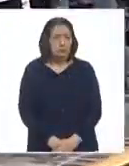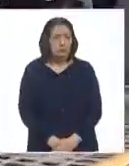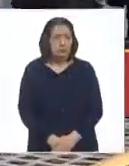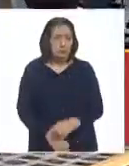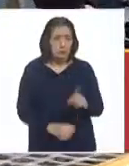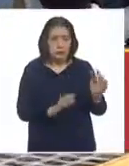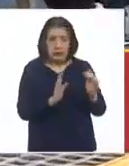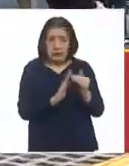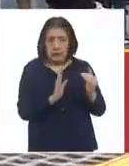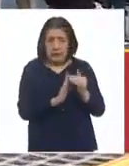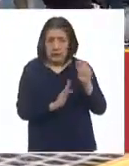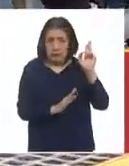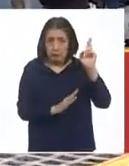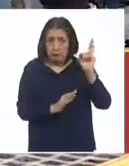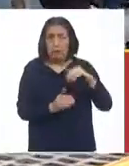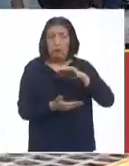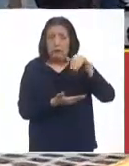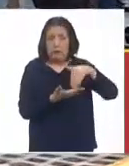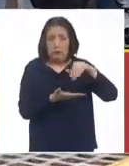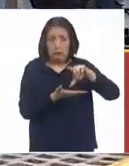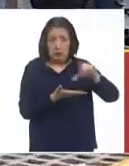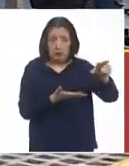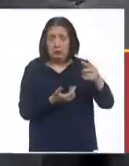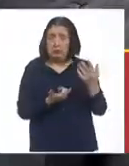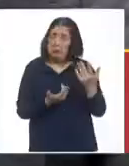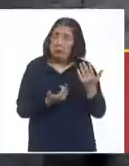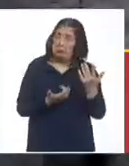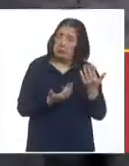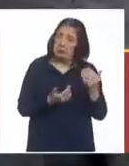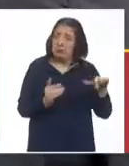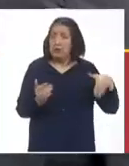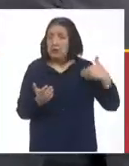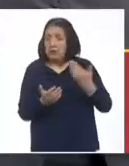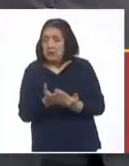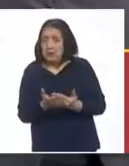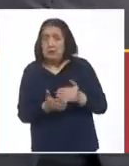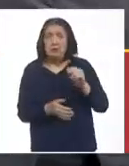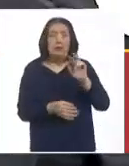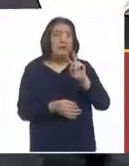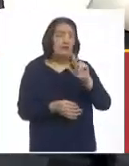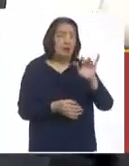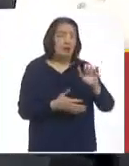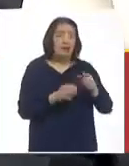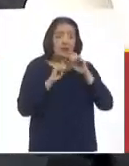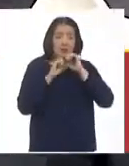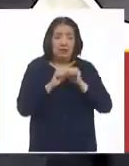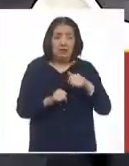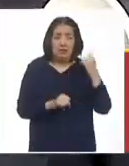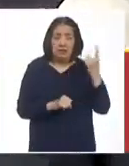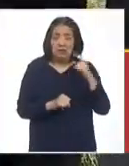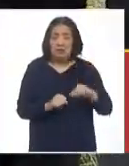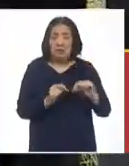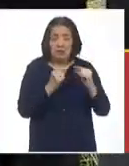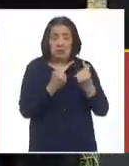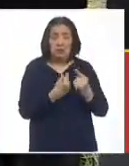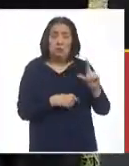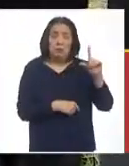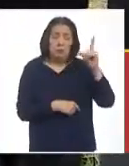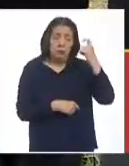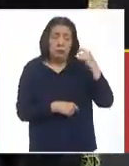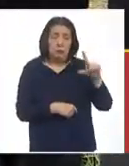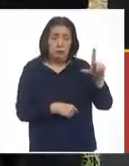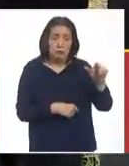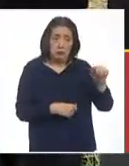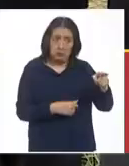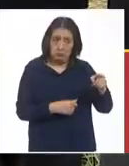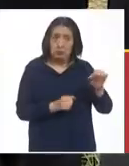En la Casa del Maestro, en el Cercado de Lima, se esperaba la presencia de Vladimir Cerrón, secretario general de Perú Libre. Su